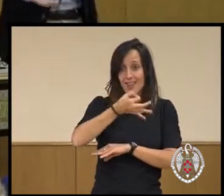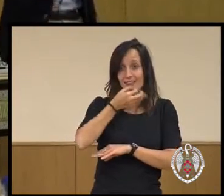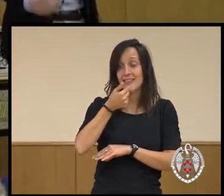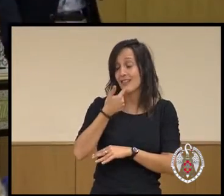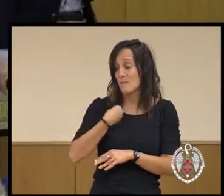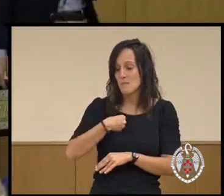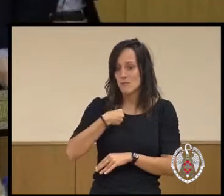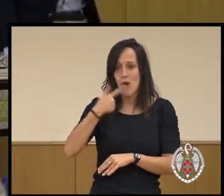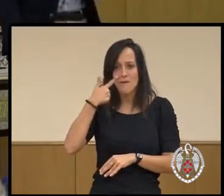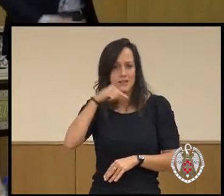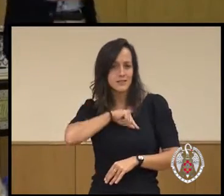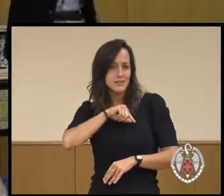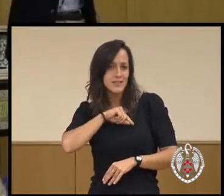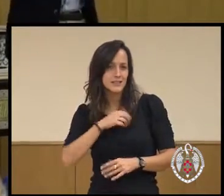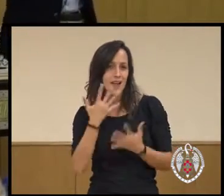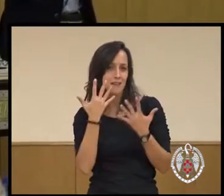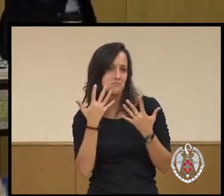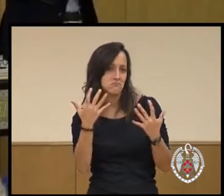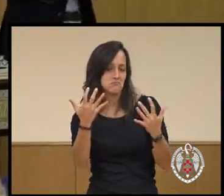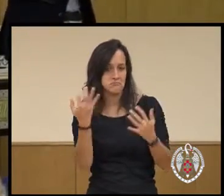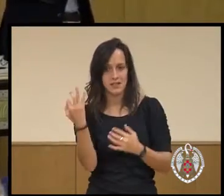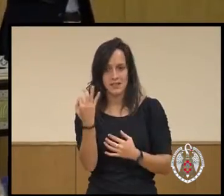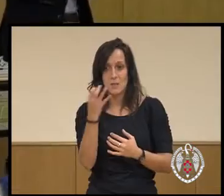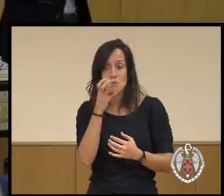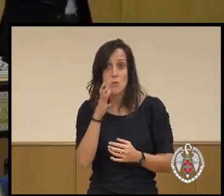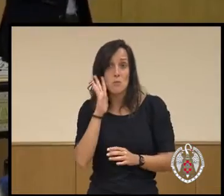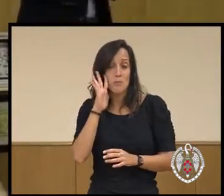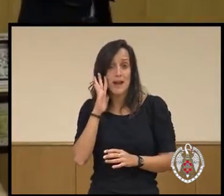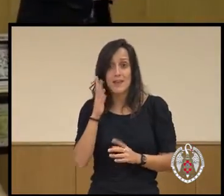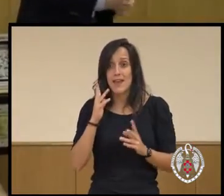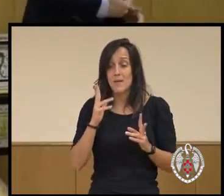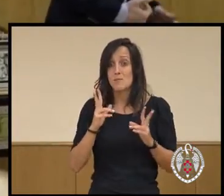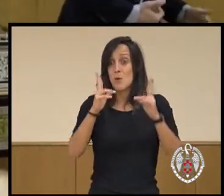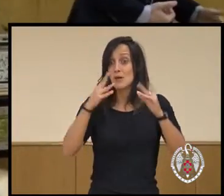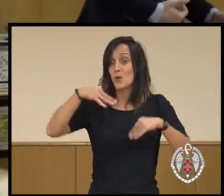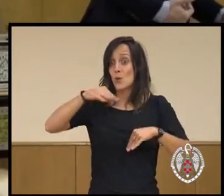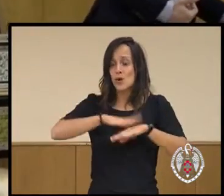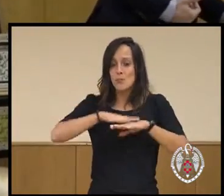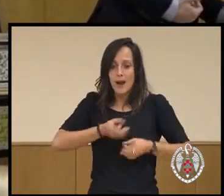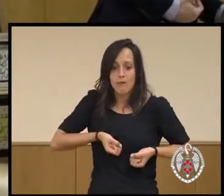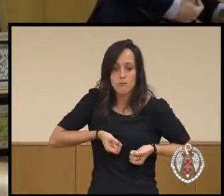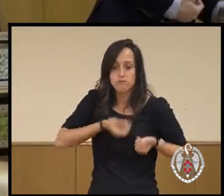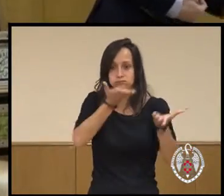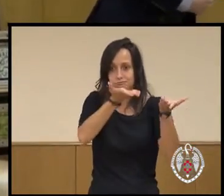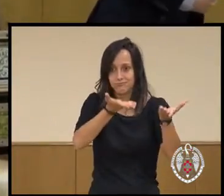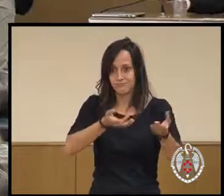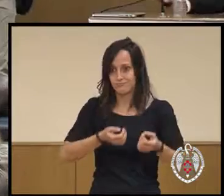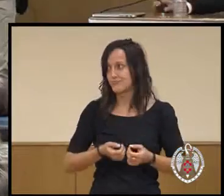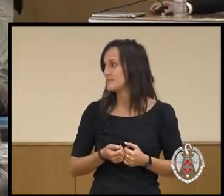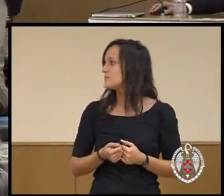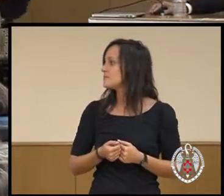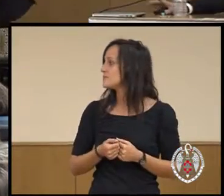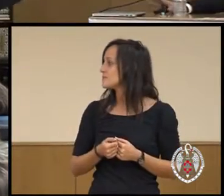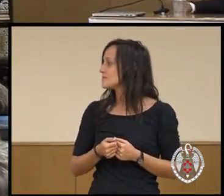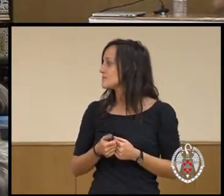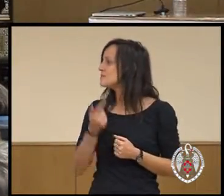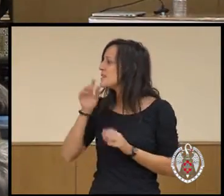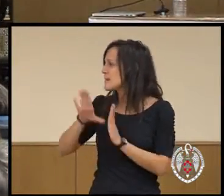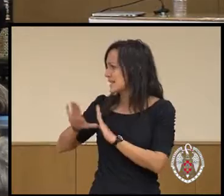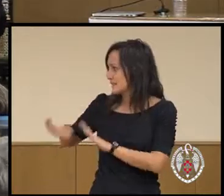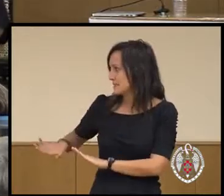este único punto que tenían a sus corazones y cantar. Vamos con ello. No, eso más tarde.